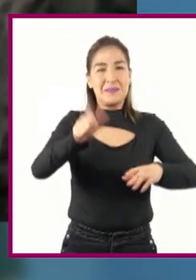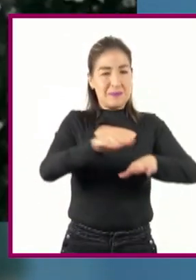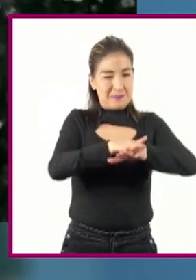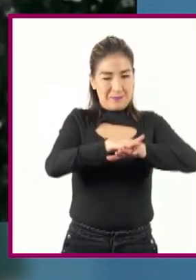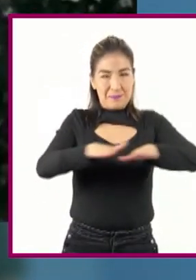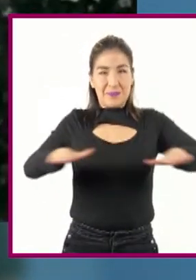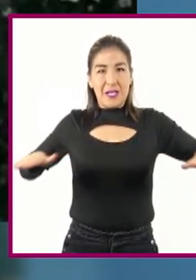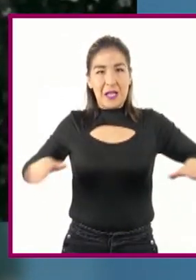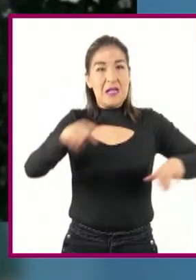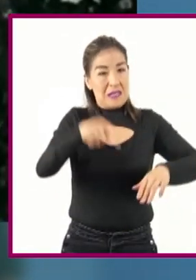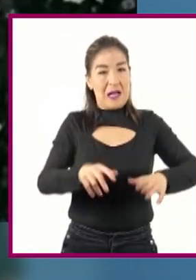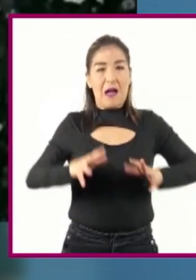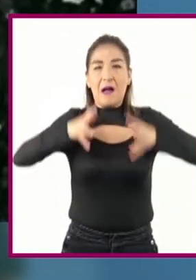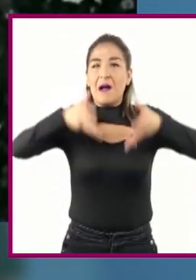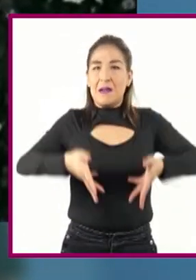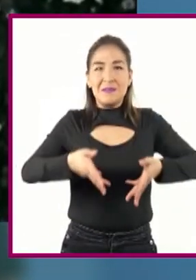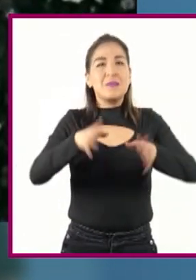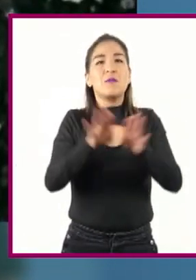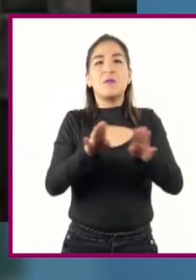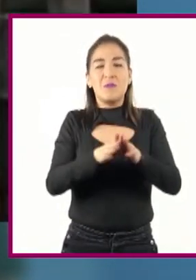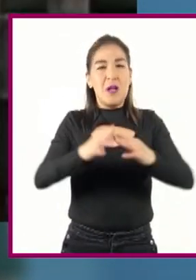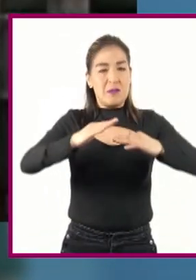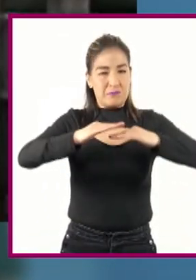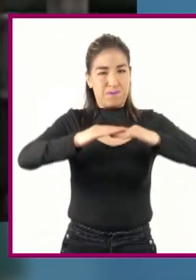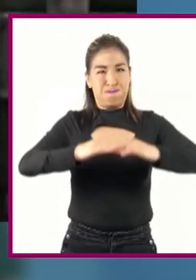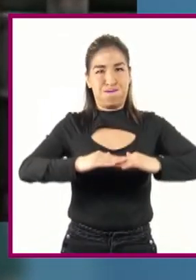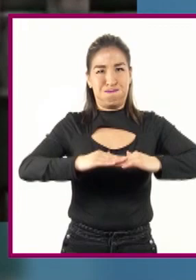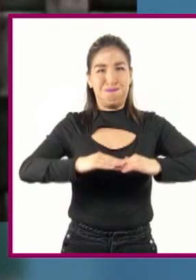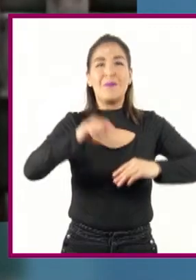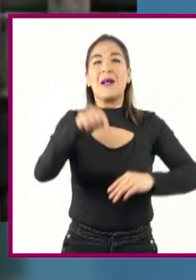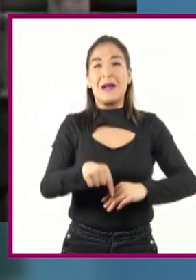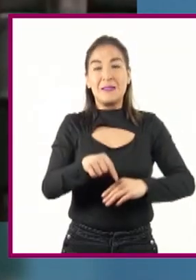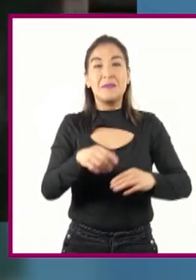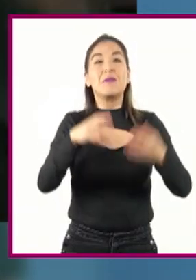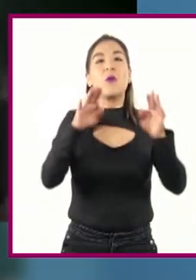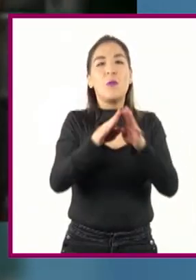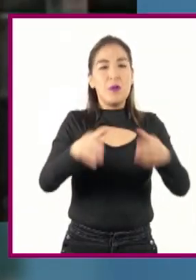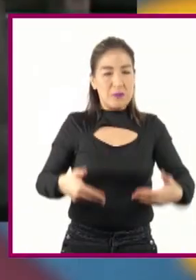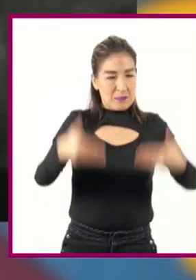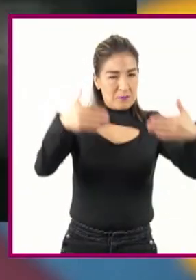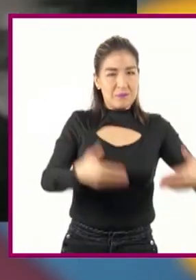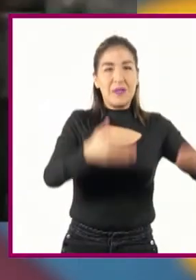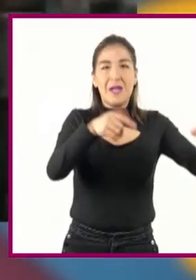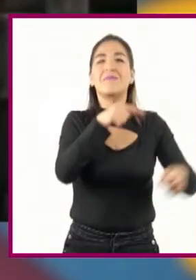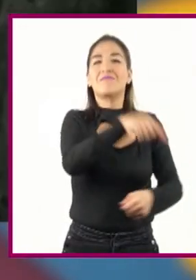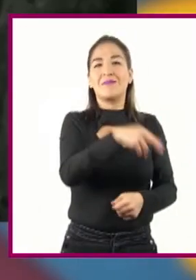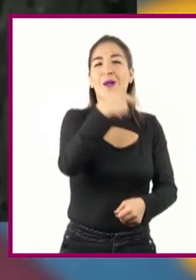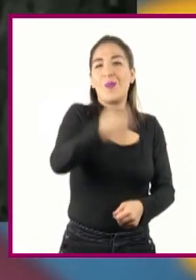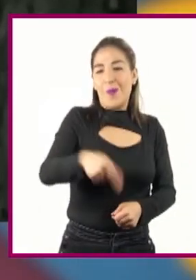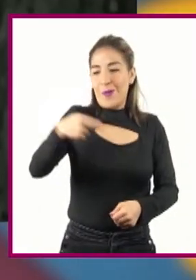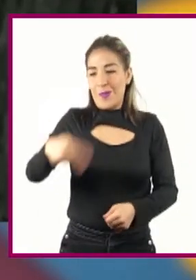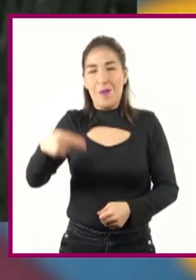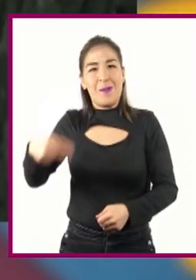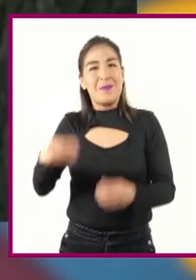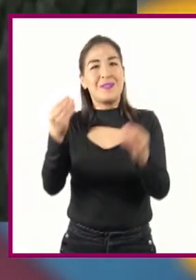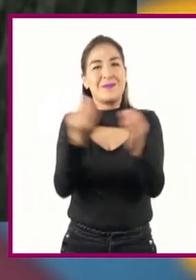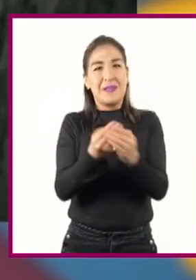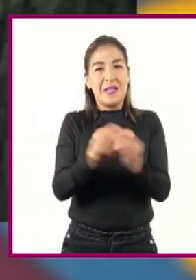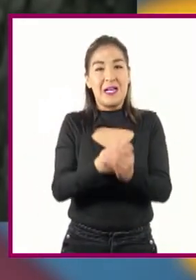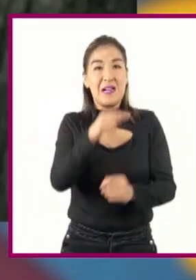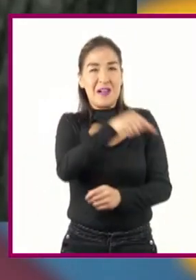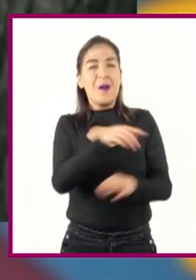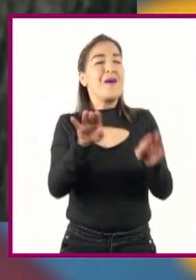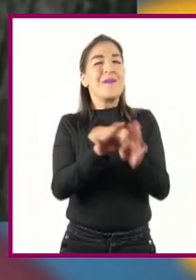encontraba permanentemente inundado. Cada trinchera tenía su nombre. Esto no era